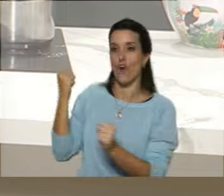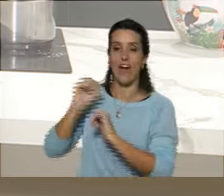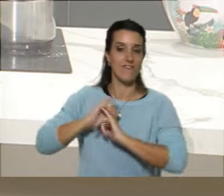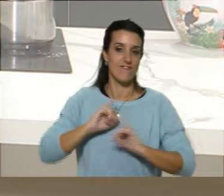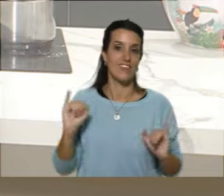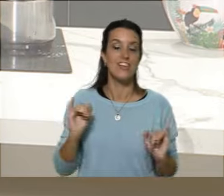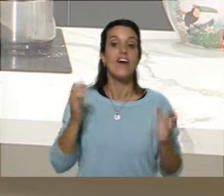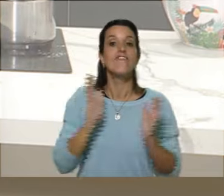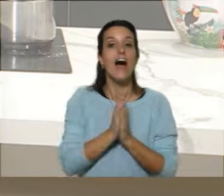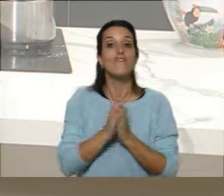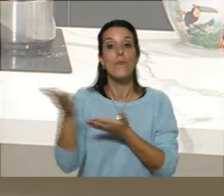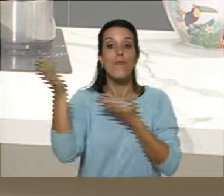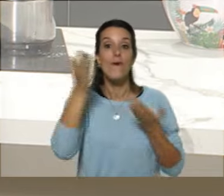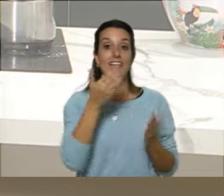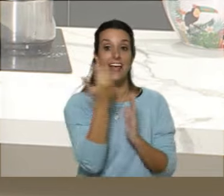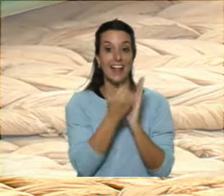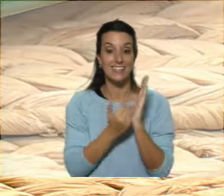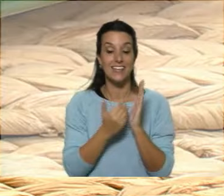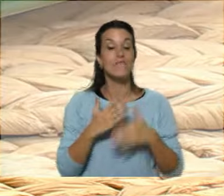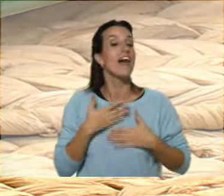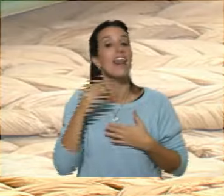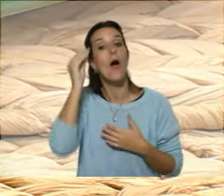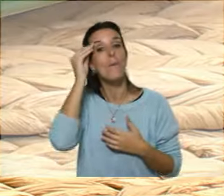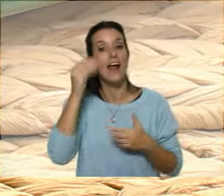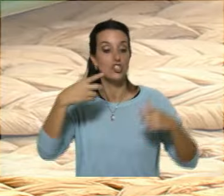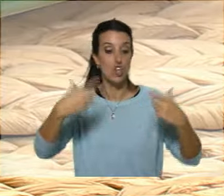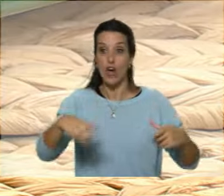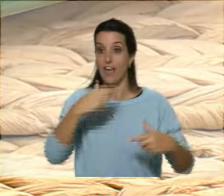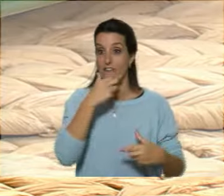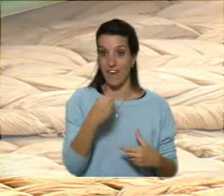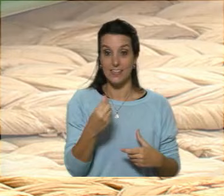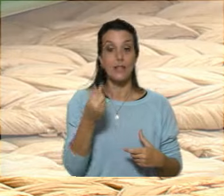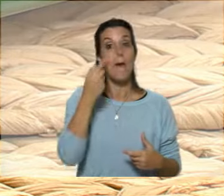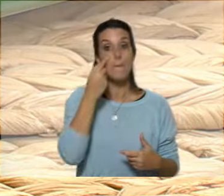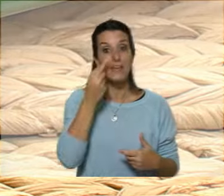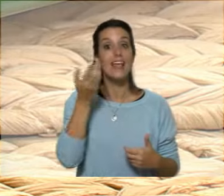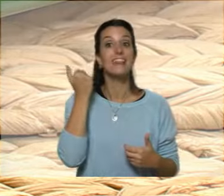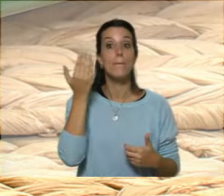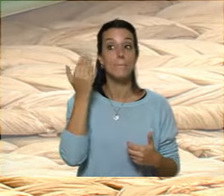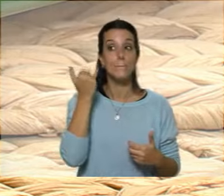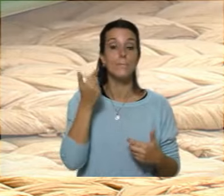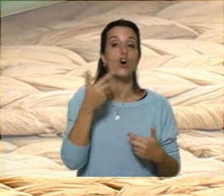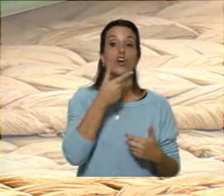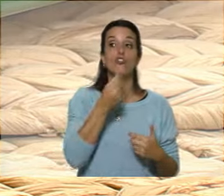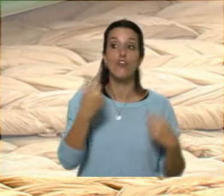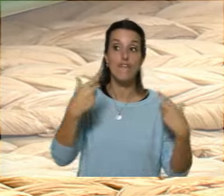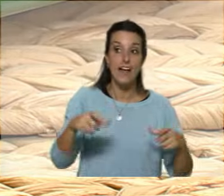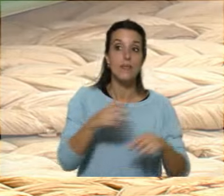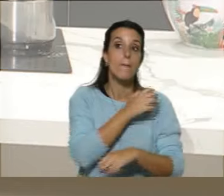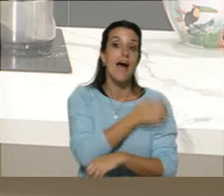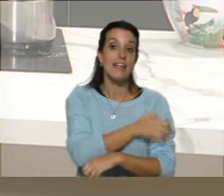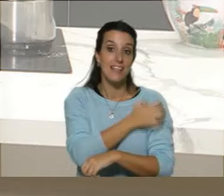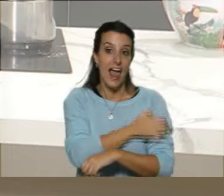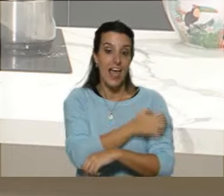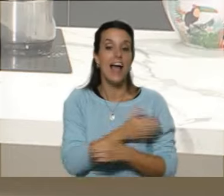Por favor, presente esta receta para enamorarse. Hicimos una torta, esa re fácil. ¿Viste cuando hace un tiempo hicimos esa torta fácil de manzana? Que la hace